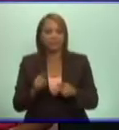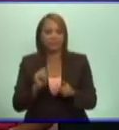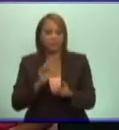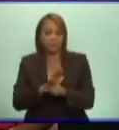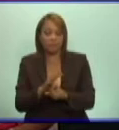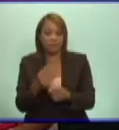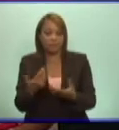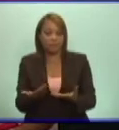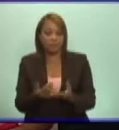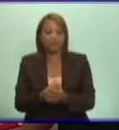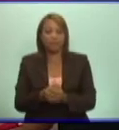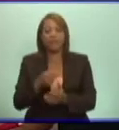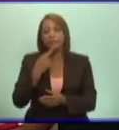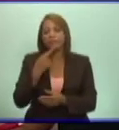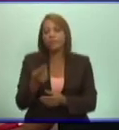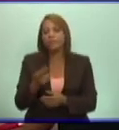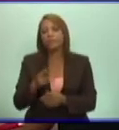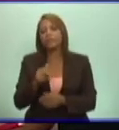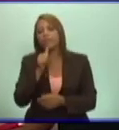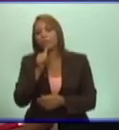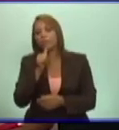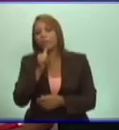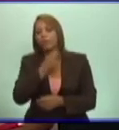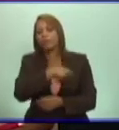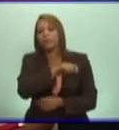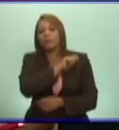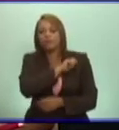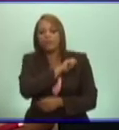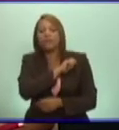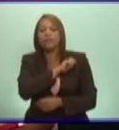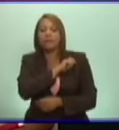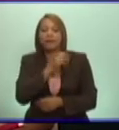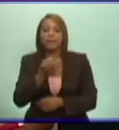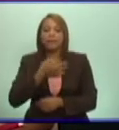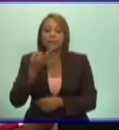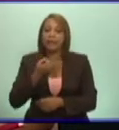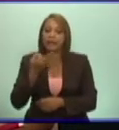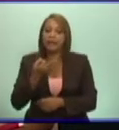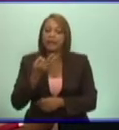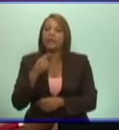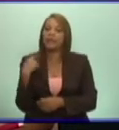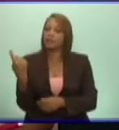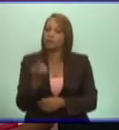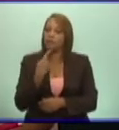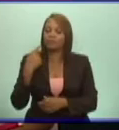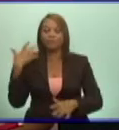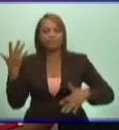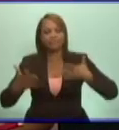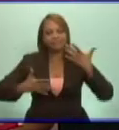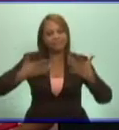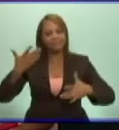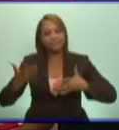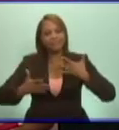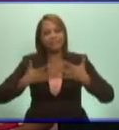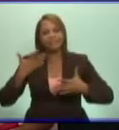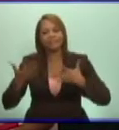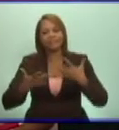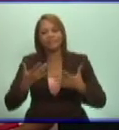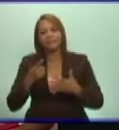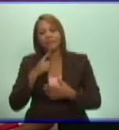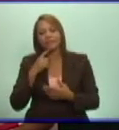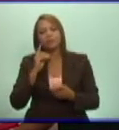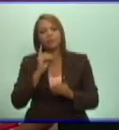dar respuesta a las dudas de la población, sí decirles que, bueno, nosotros satisfechos que nos